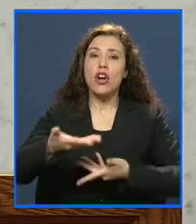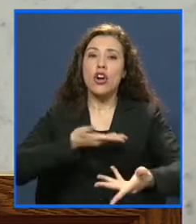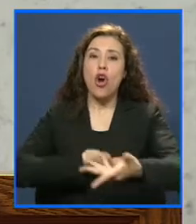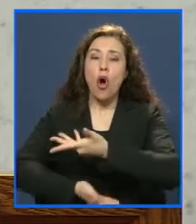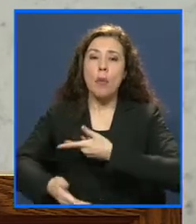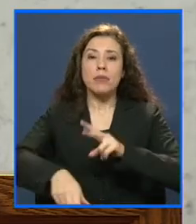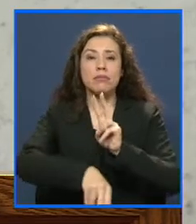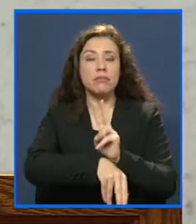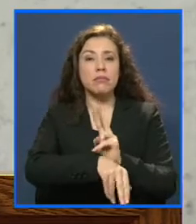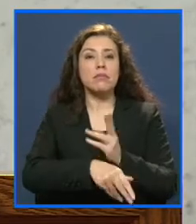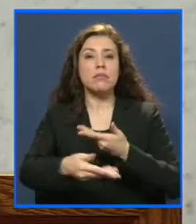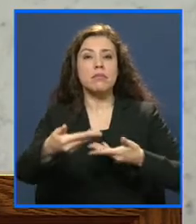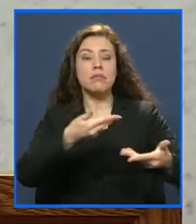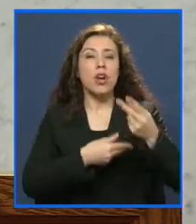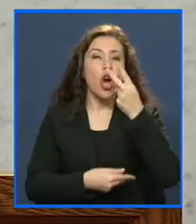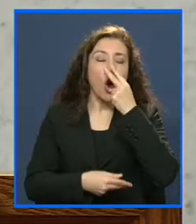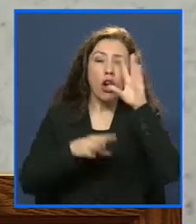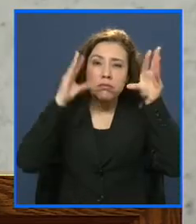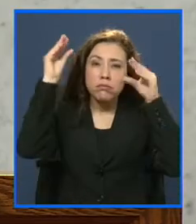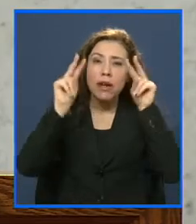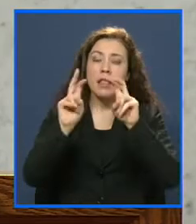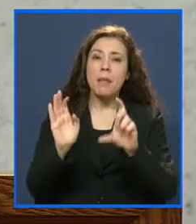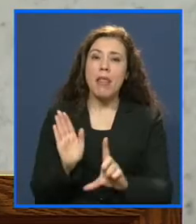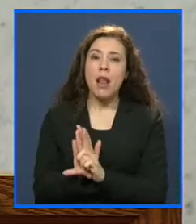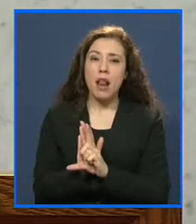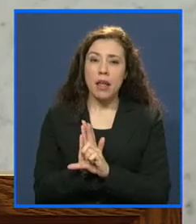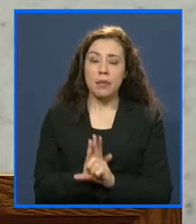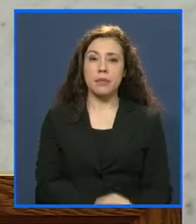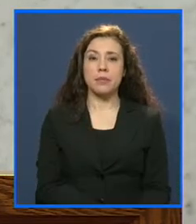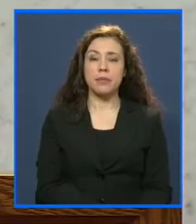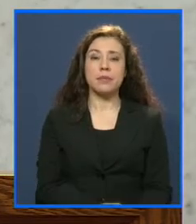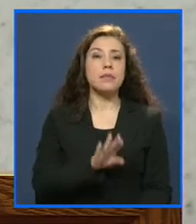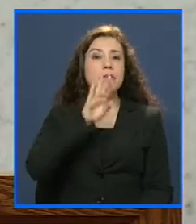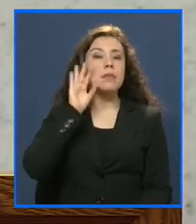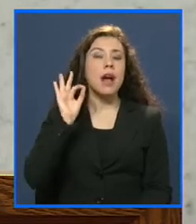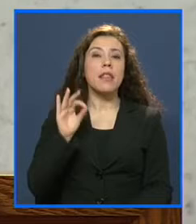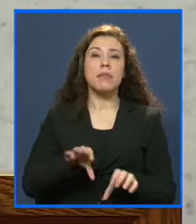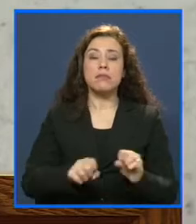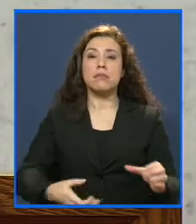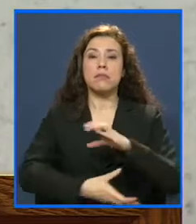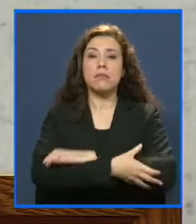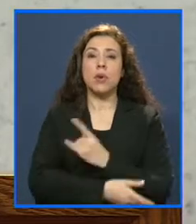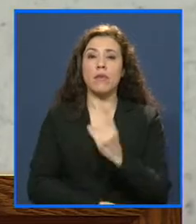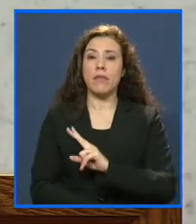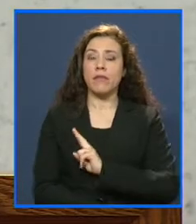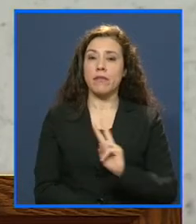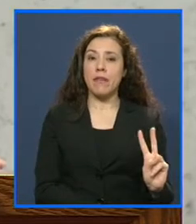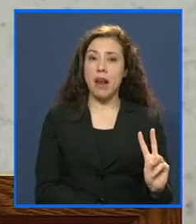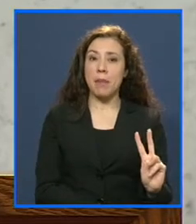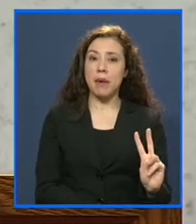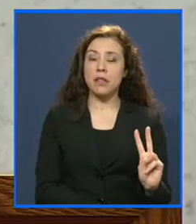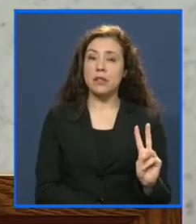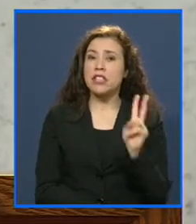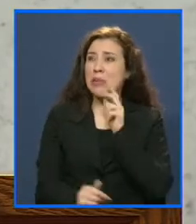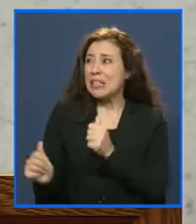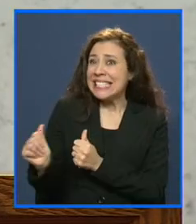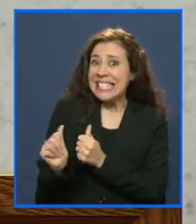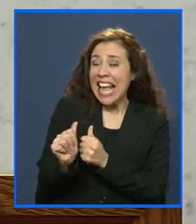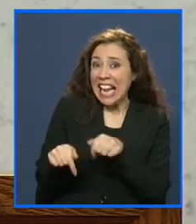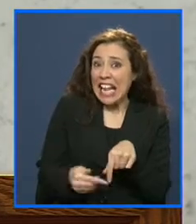académica y el intercambio de conocimientos en materia legislativa actualizamos un convenio con la universidad paraíso con quien estamos tan cerca físicamente